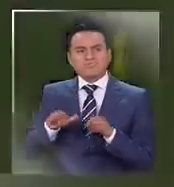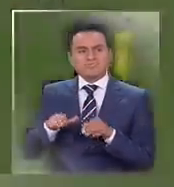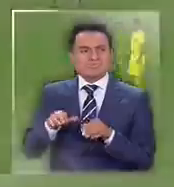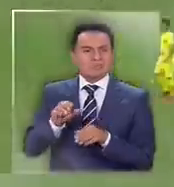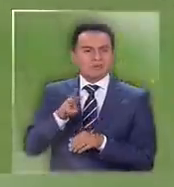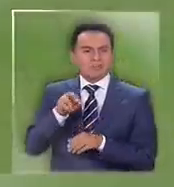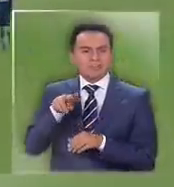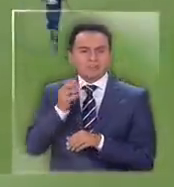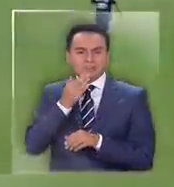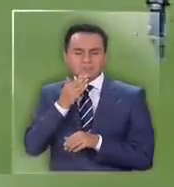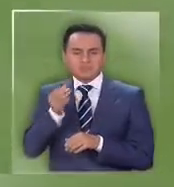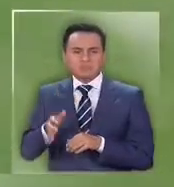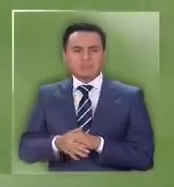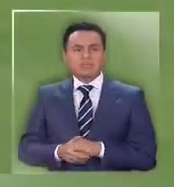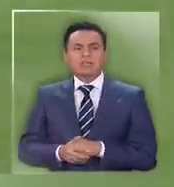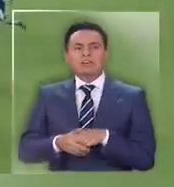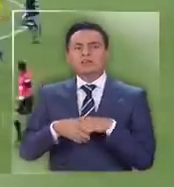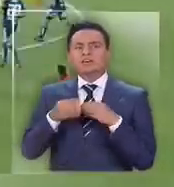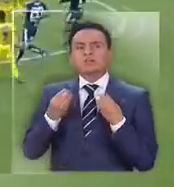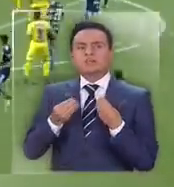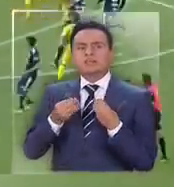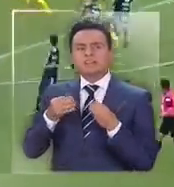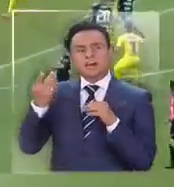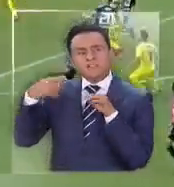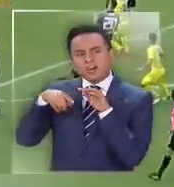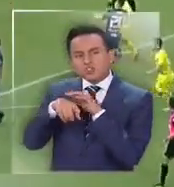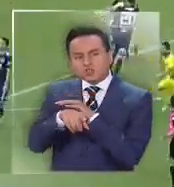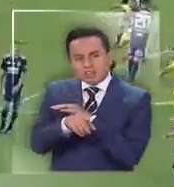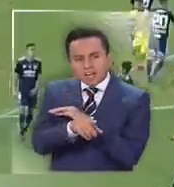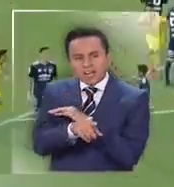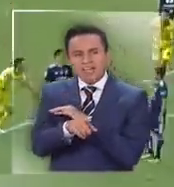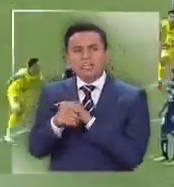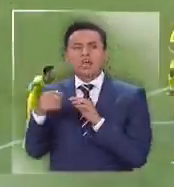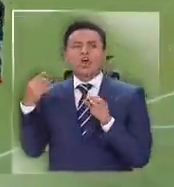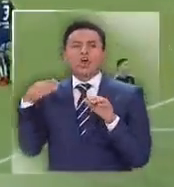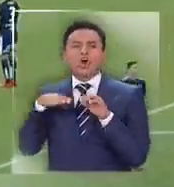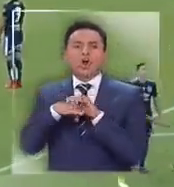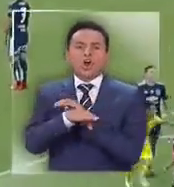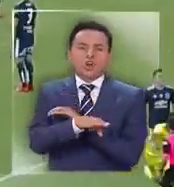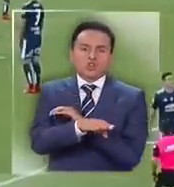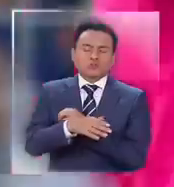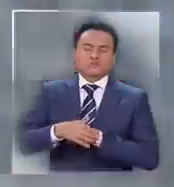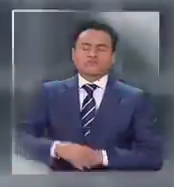también. Para Menense, juega bien, tira abajo de zurda, sale Barrera, gol.